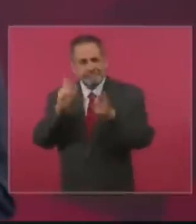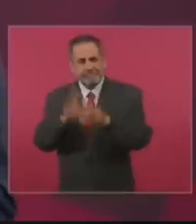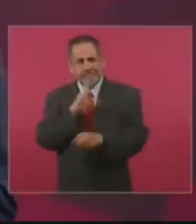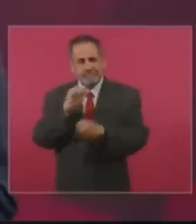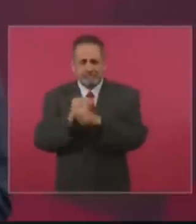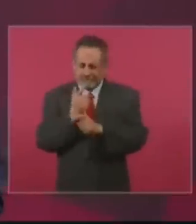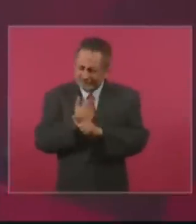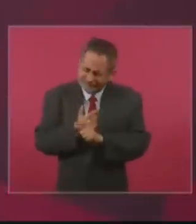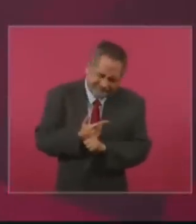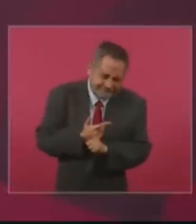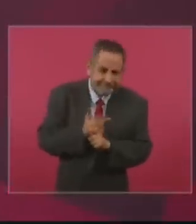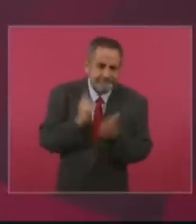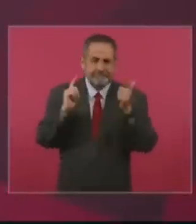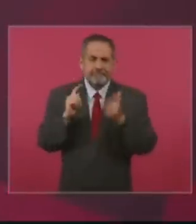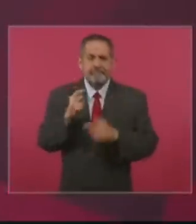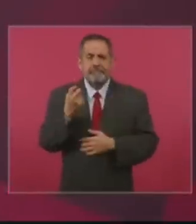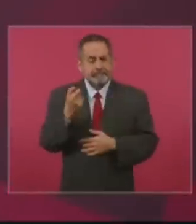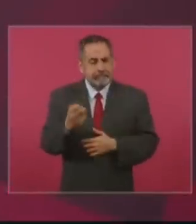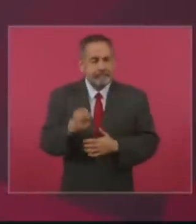amplio